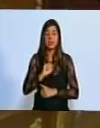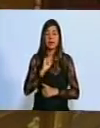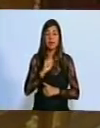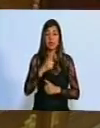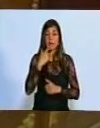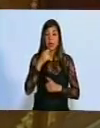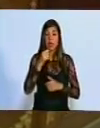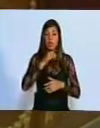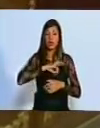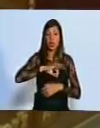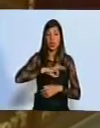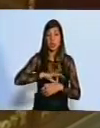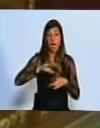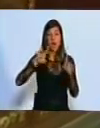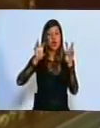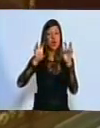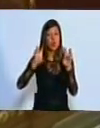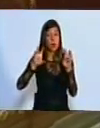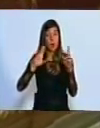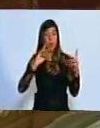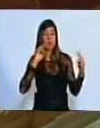sociedad del más allá, siguiendo el libro azul